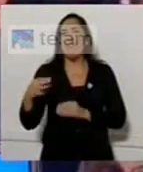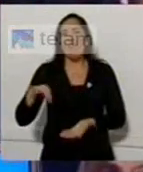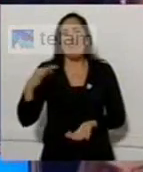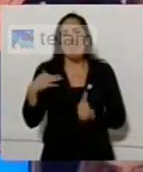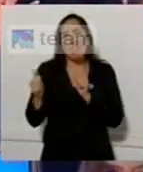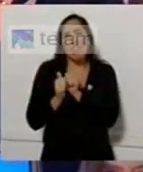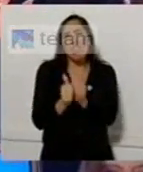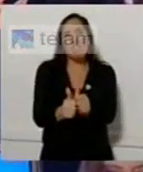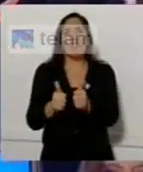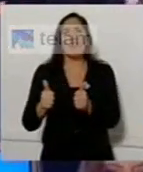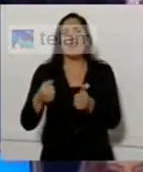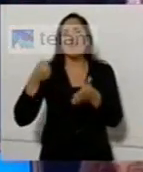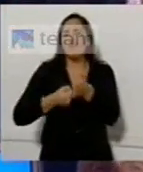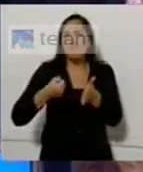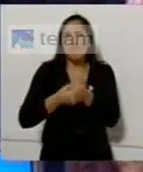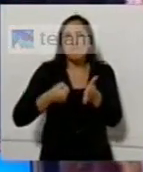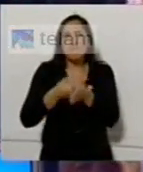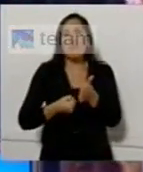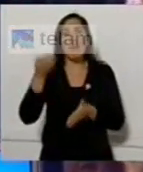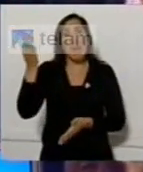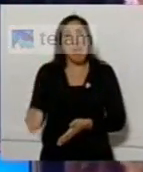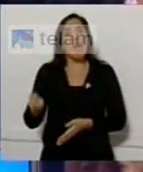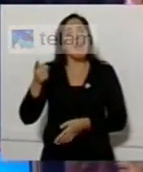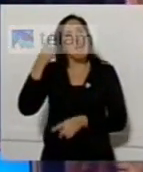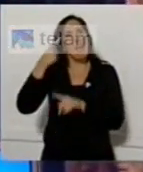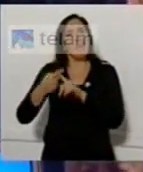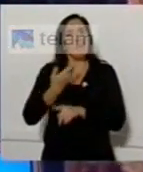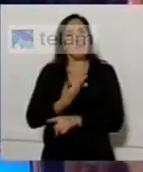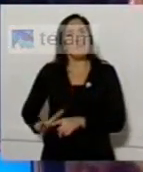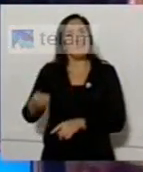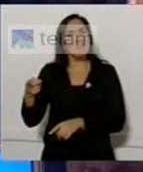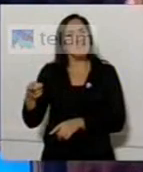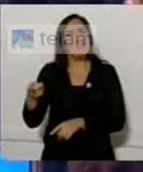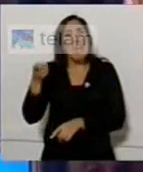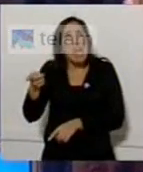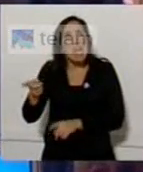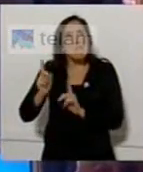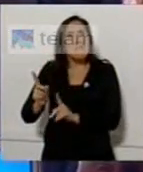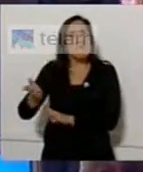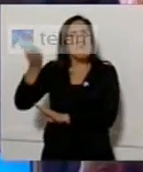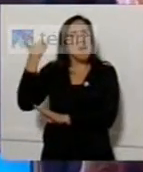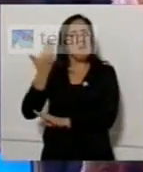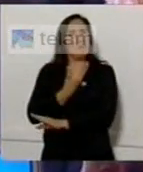el presidente, qué paradoja, el presidente